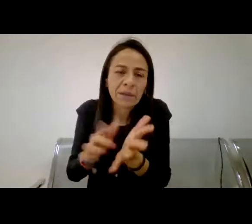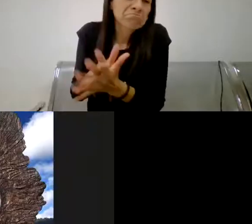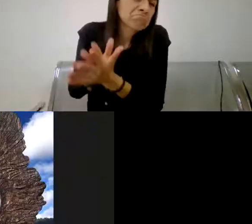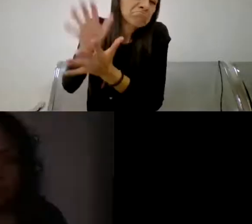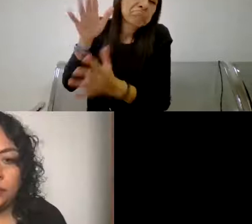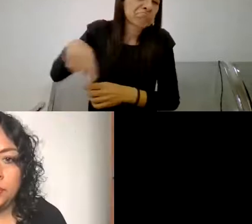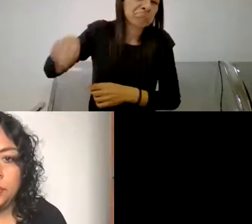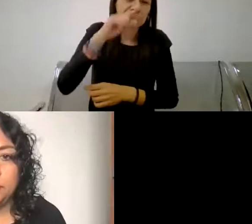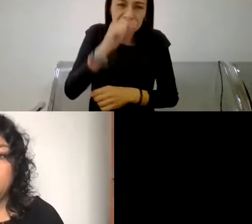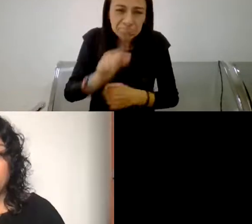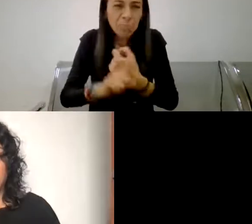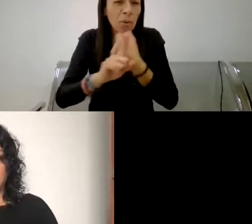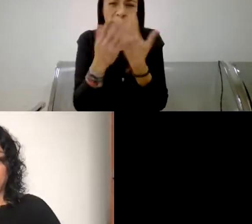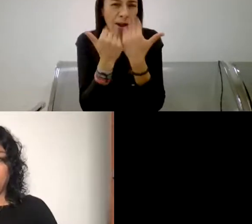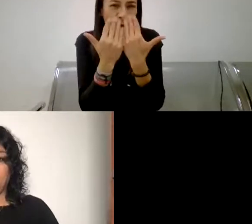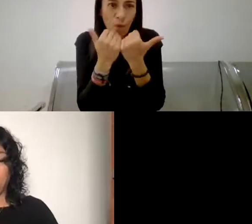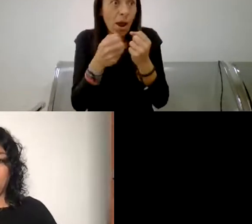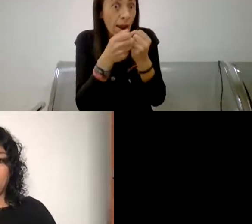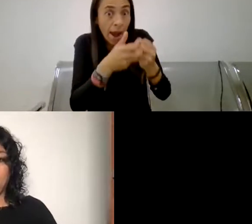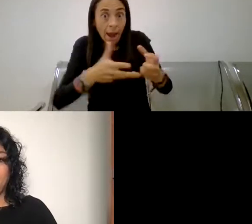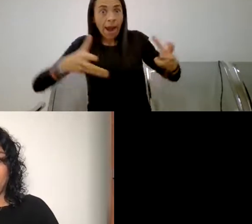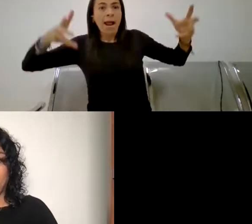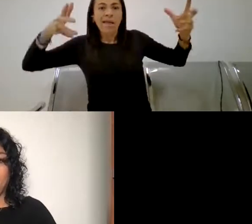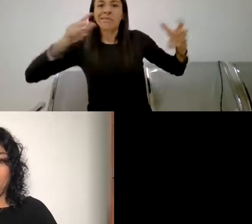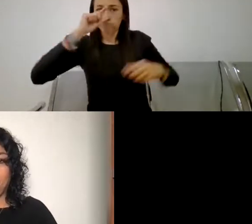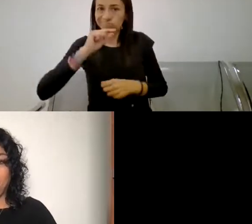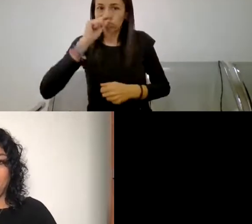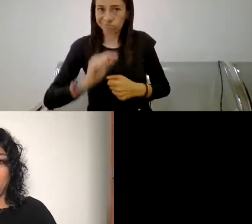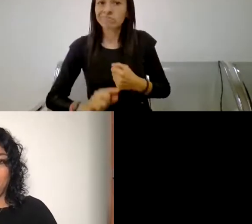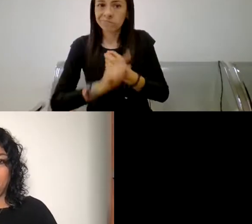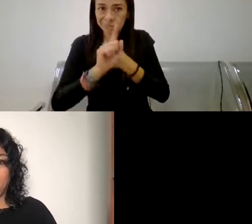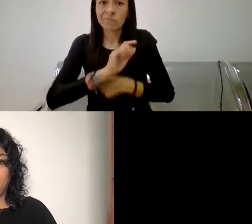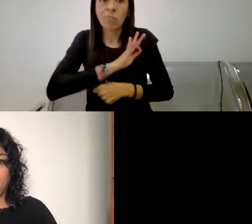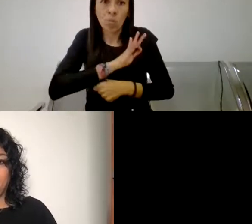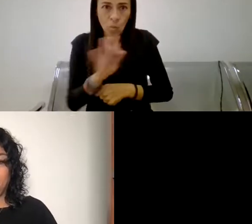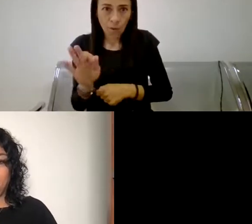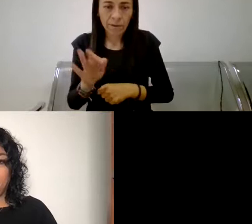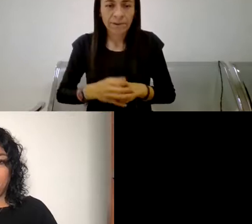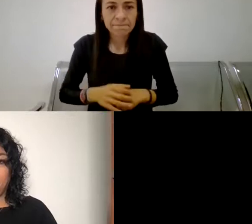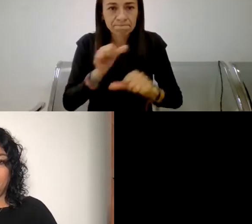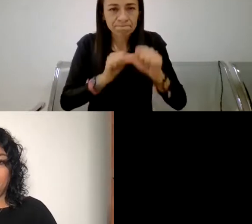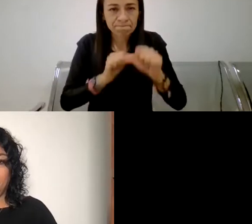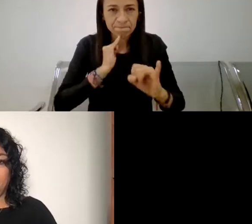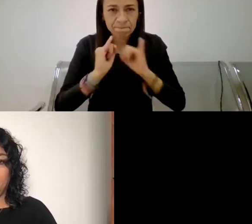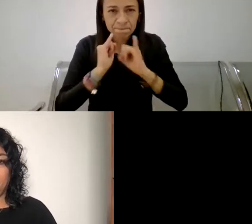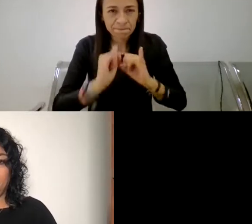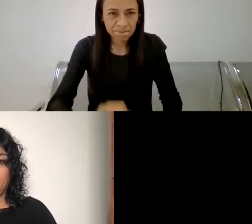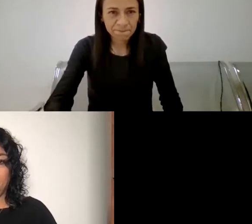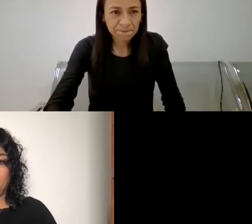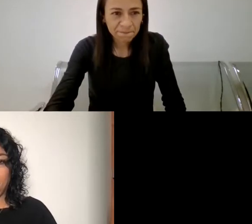más grandes y puede que ahí esté una buena parte de los ingresos. Entonces, cada quien puede hacer un cálculo